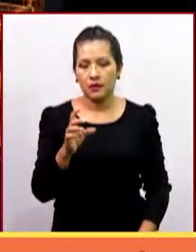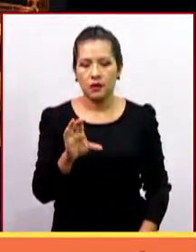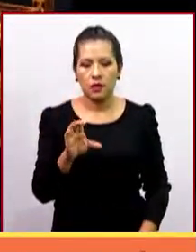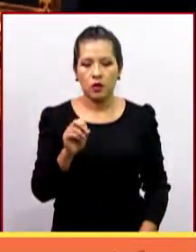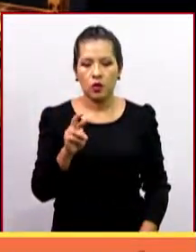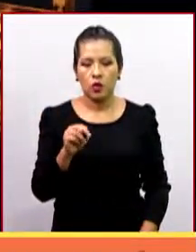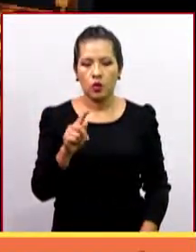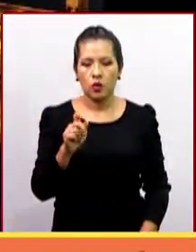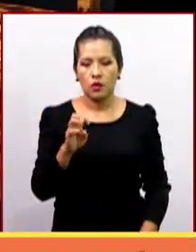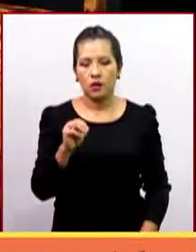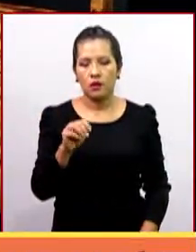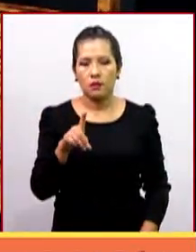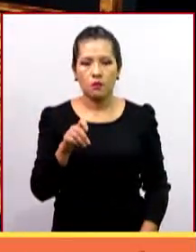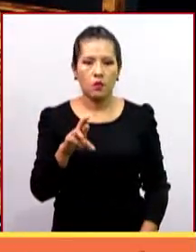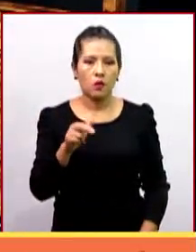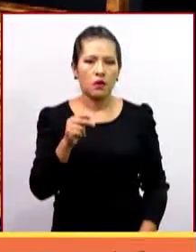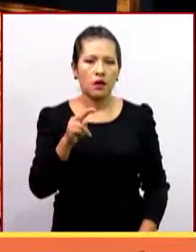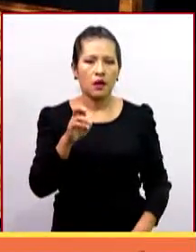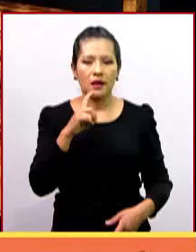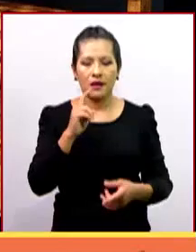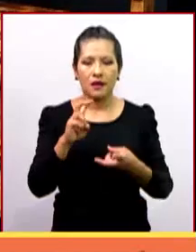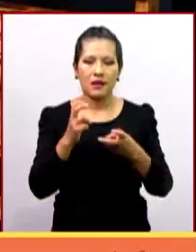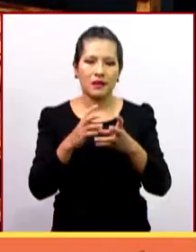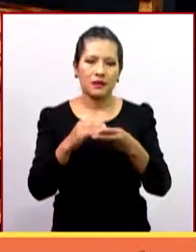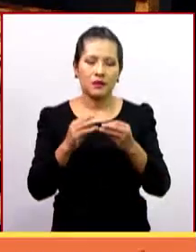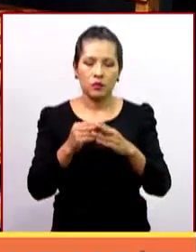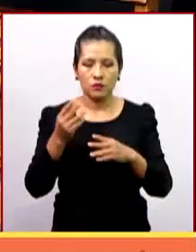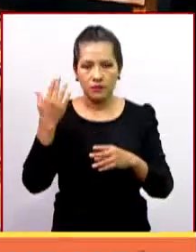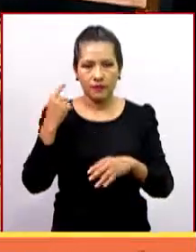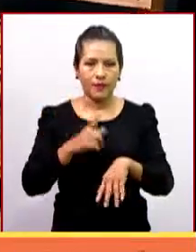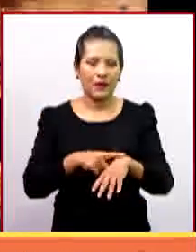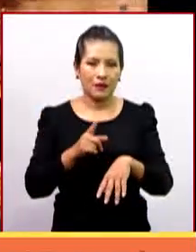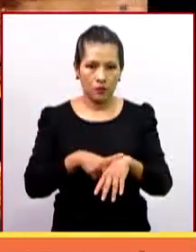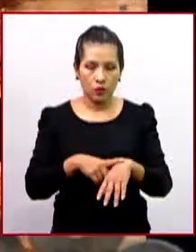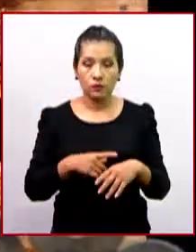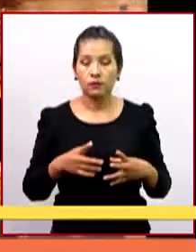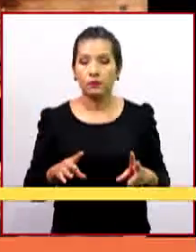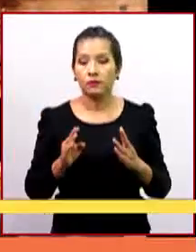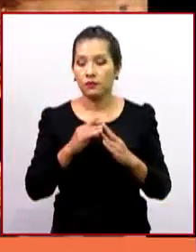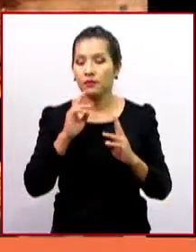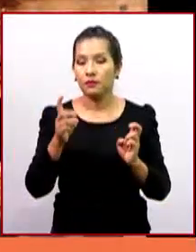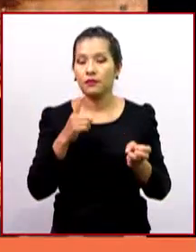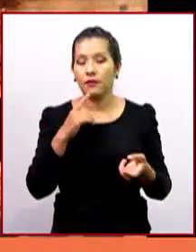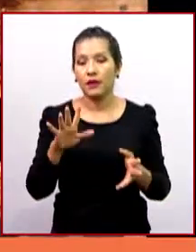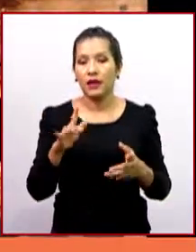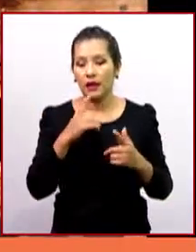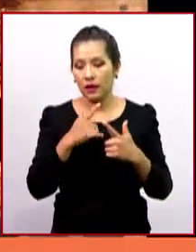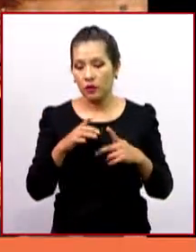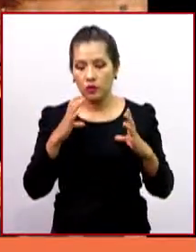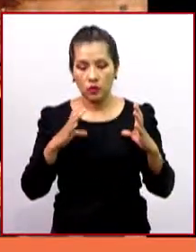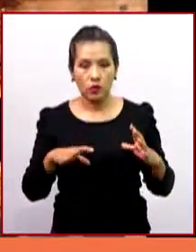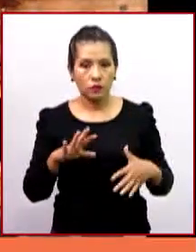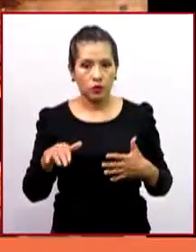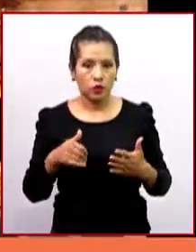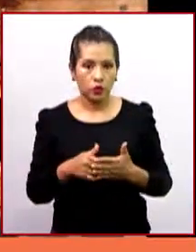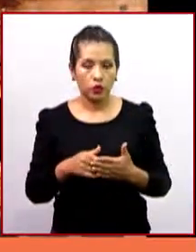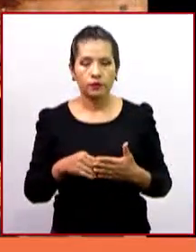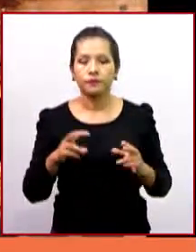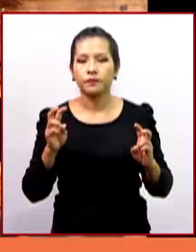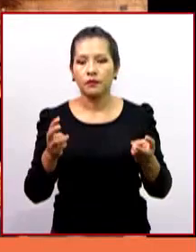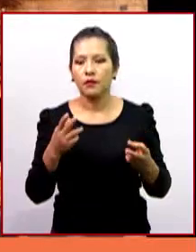caracteriza, digamos, a este tipo de danza, que es preciosa además? Mira, creo que el lenguaje de danza contemporánea nos permite